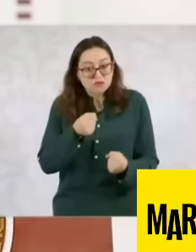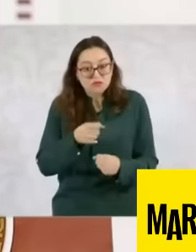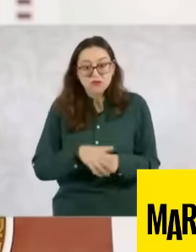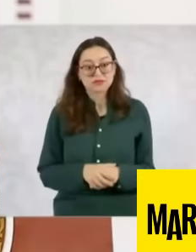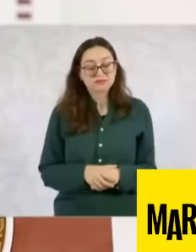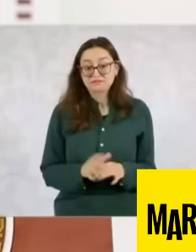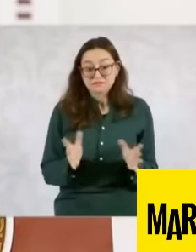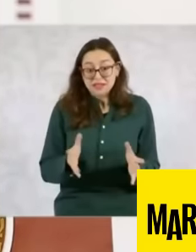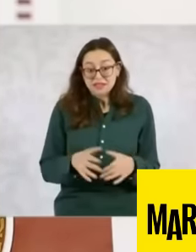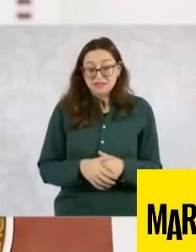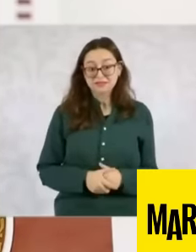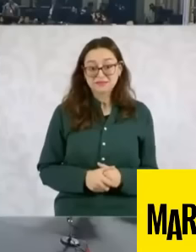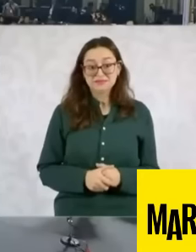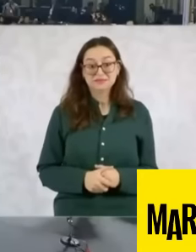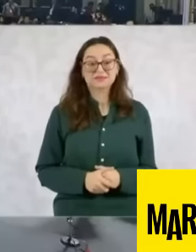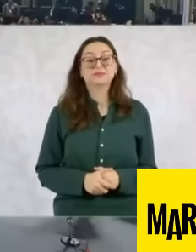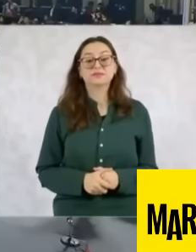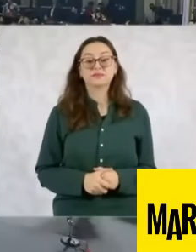constitución